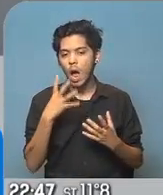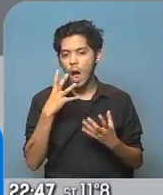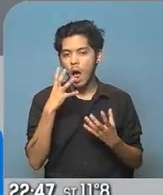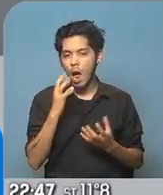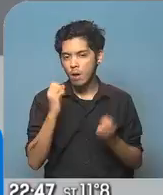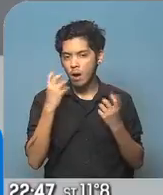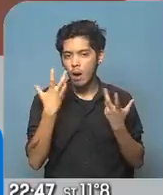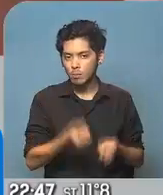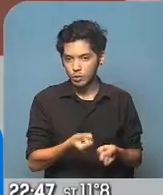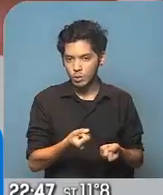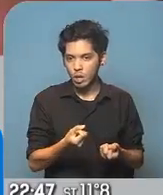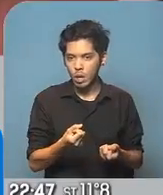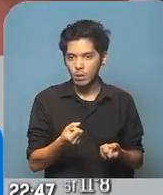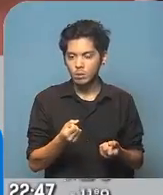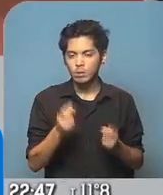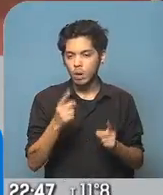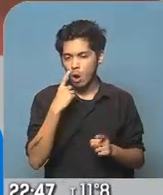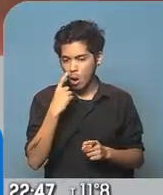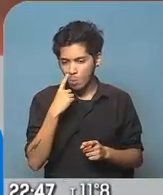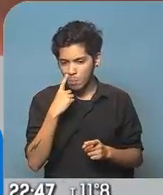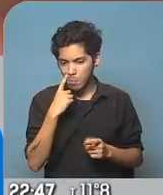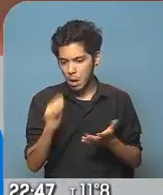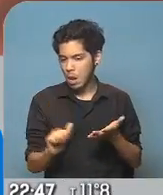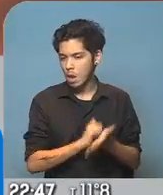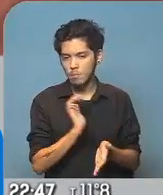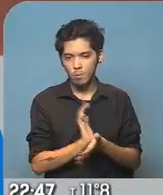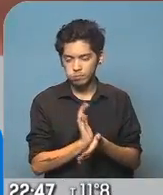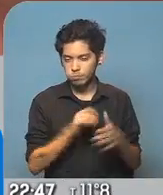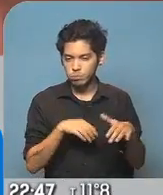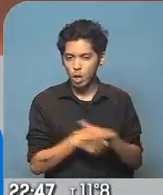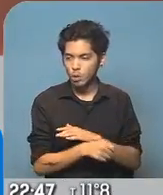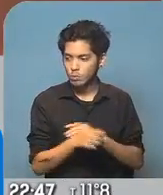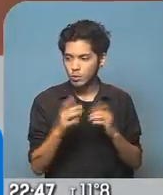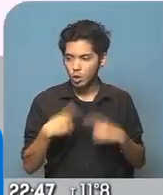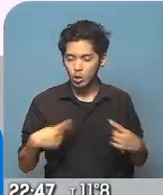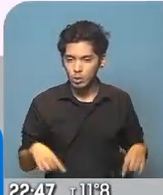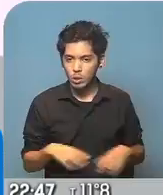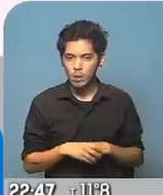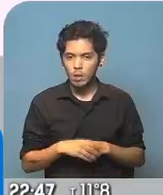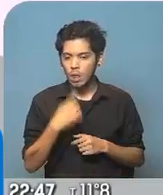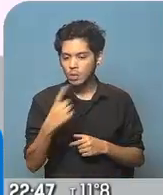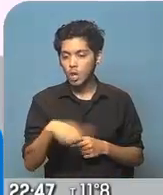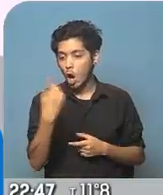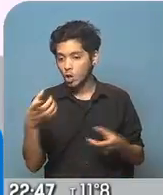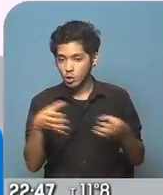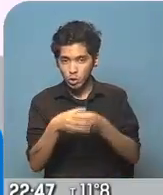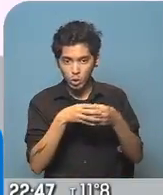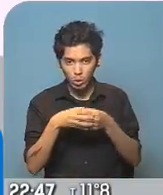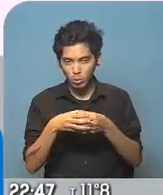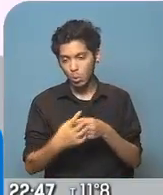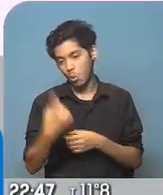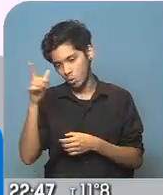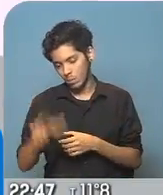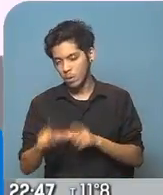está limpio de corrupción. Más allá de las barbaridades que diga, Sí, claro. está limpio de corrupción. Y dice que todos los otros candidatos, incluido Lula,